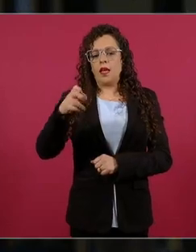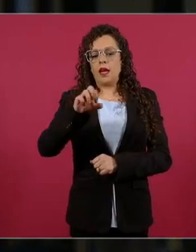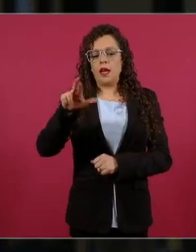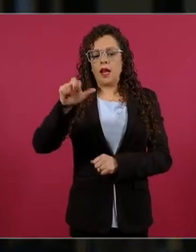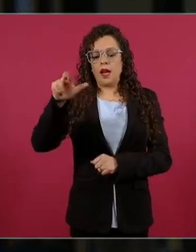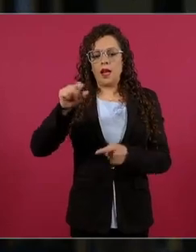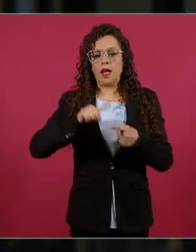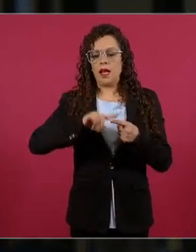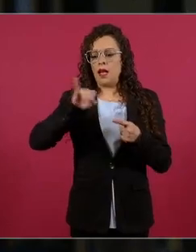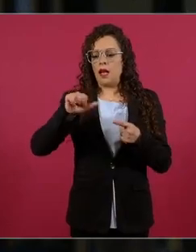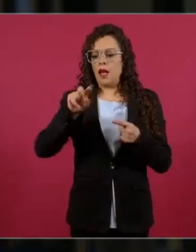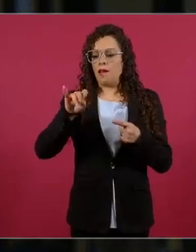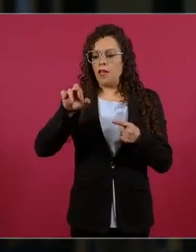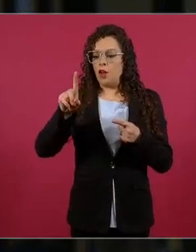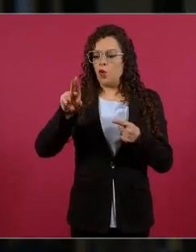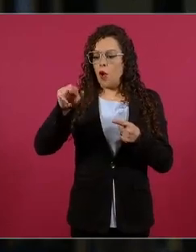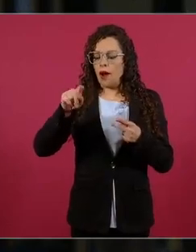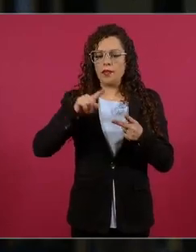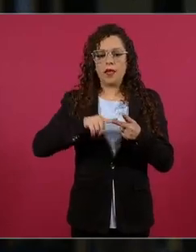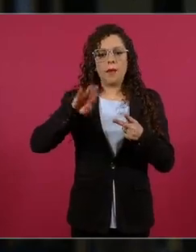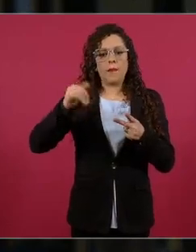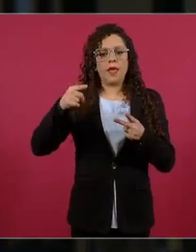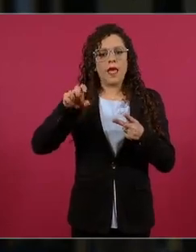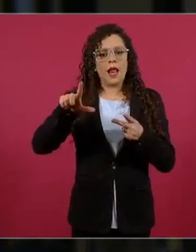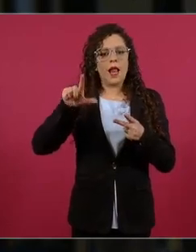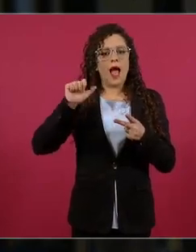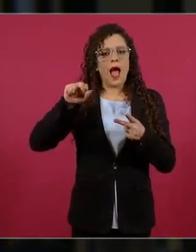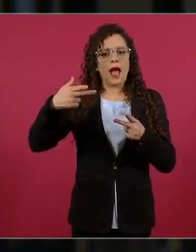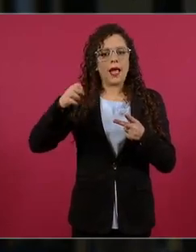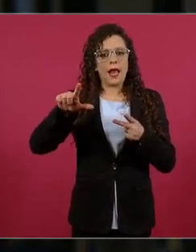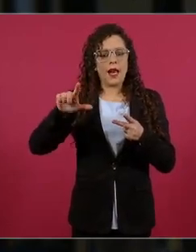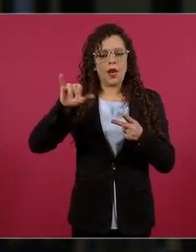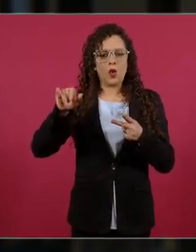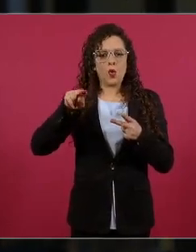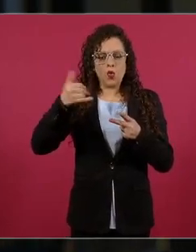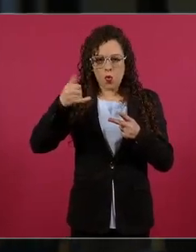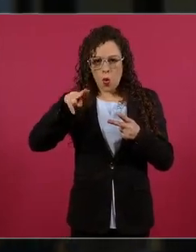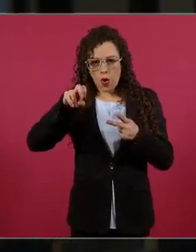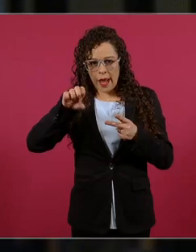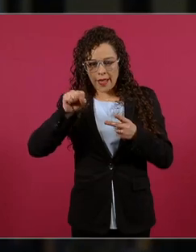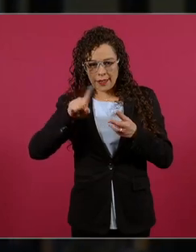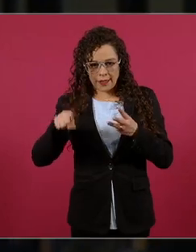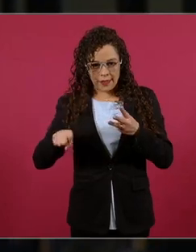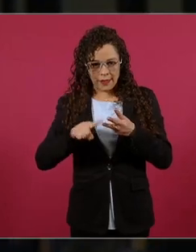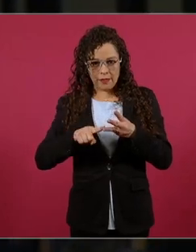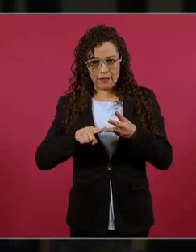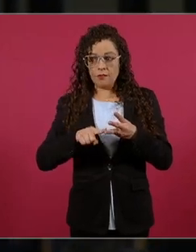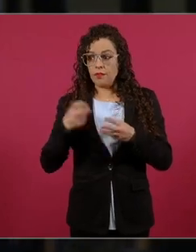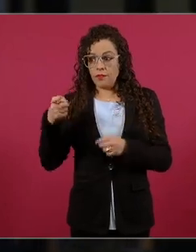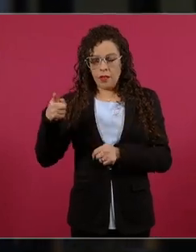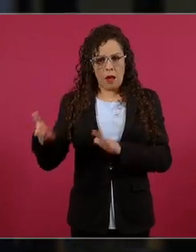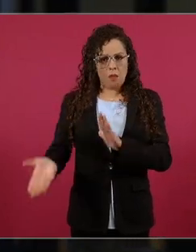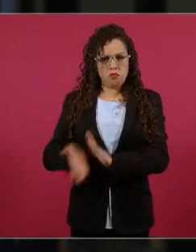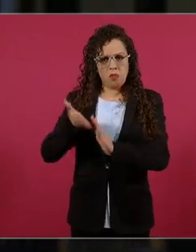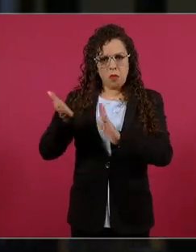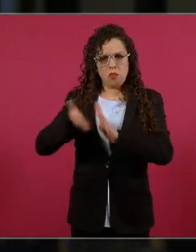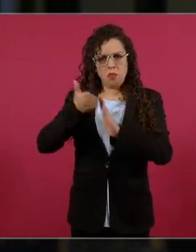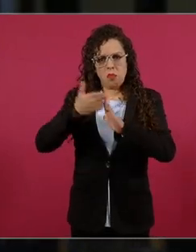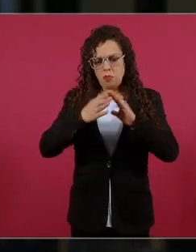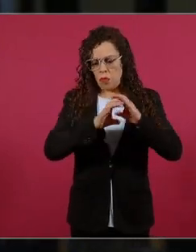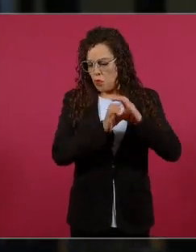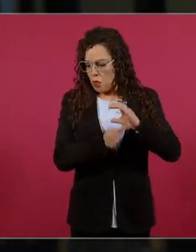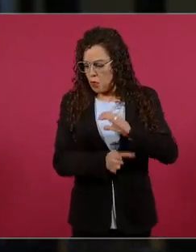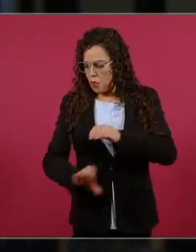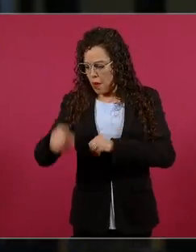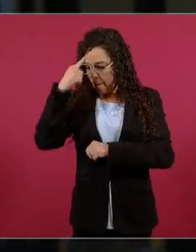Javier Duarte y Miguel Ángel Yunes, la cual estuvo plagado de irregularidades, fue un alto costo, fue